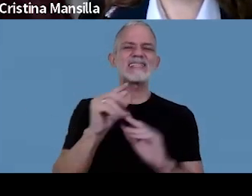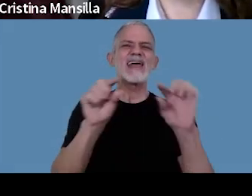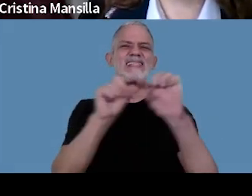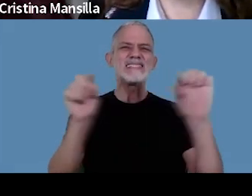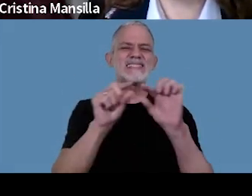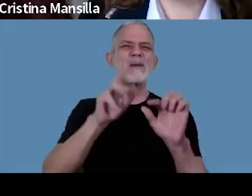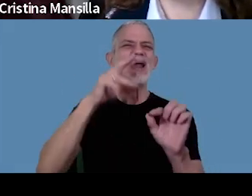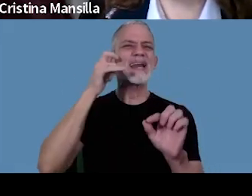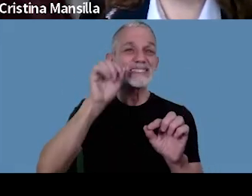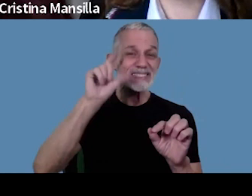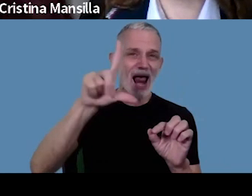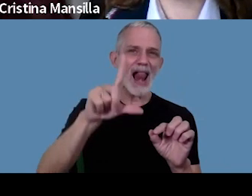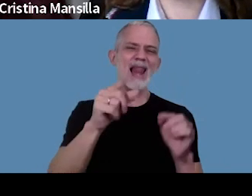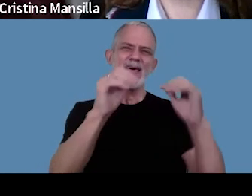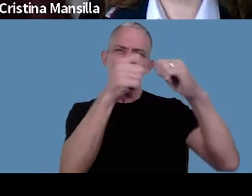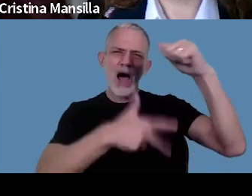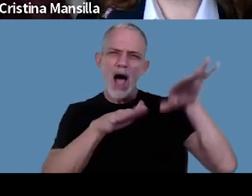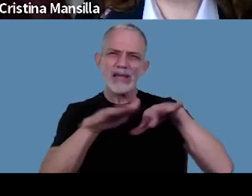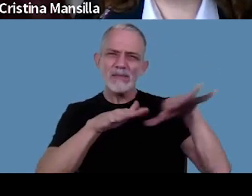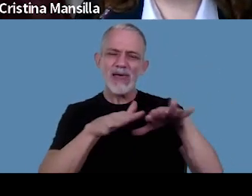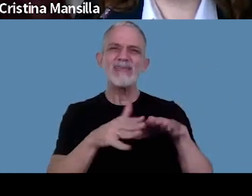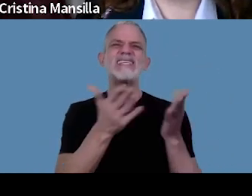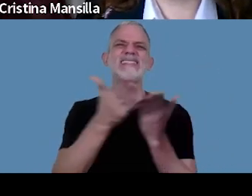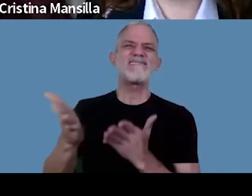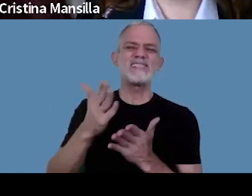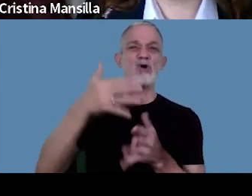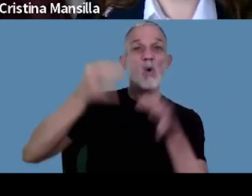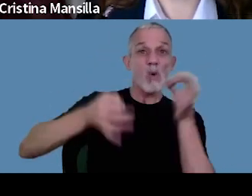actividades servicios jurídicos bajo el código